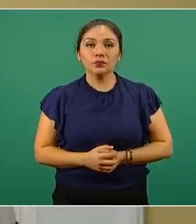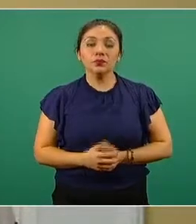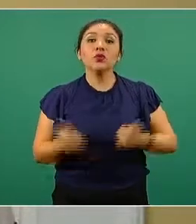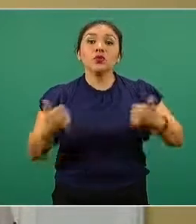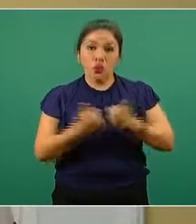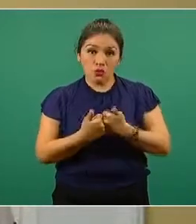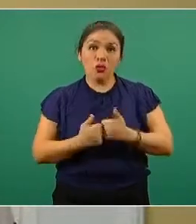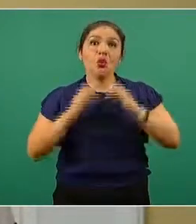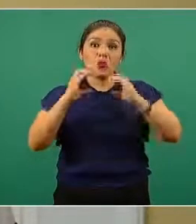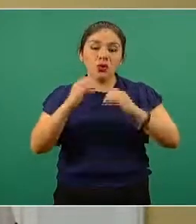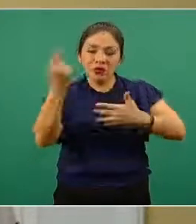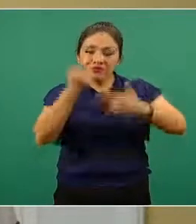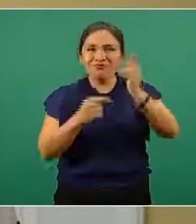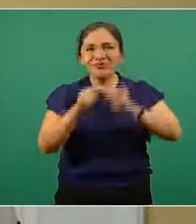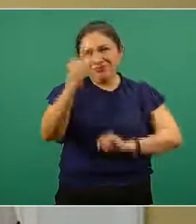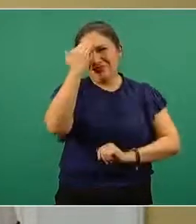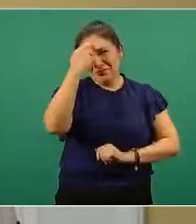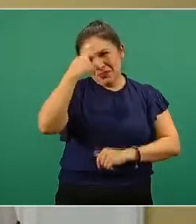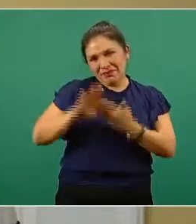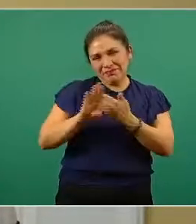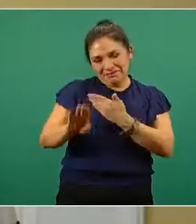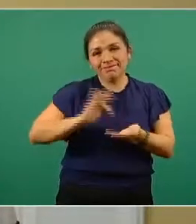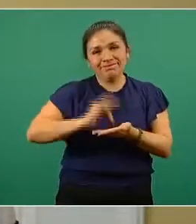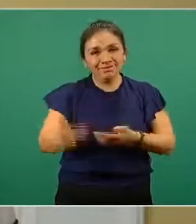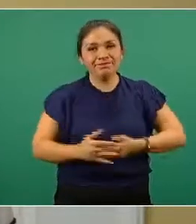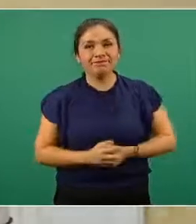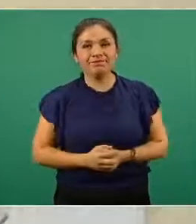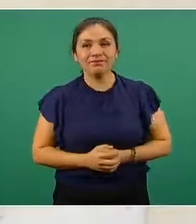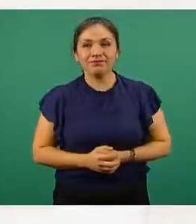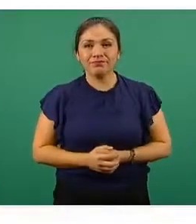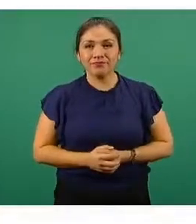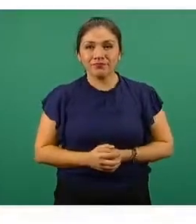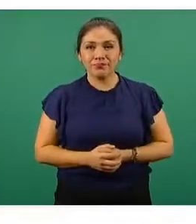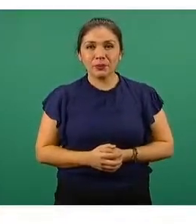usen las medidas preventivas. Muchas gracias.